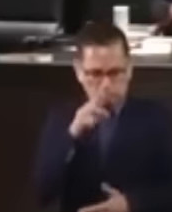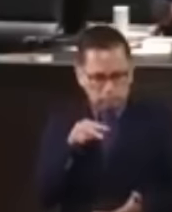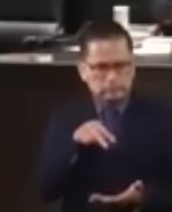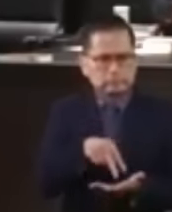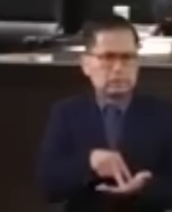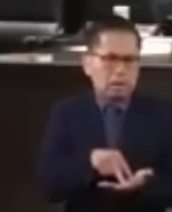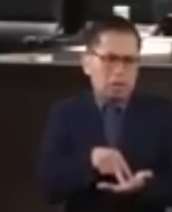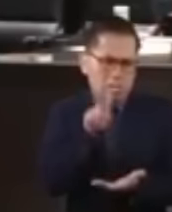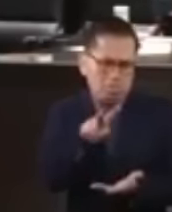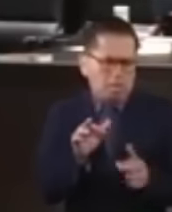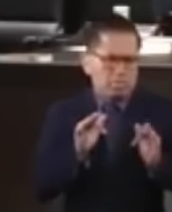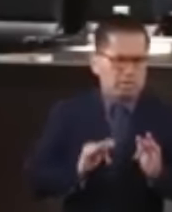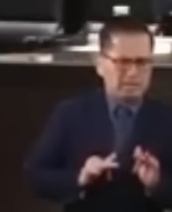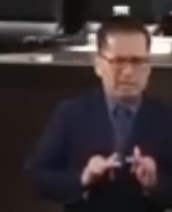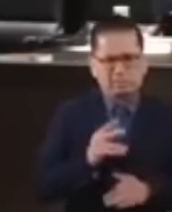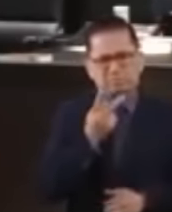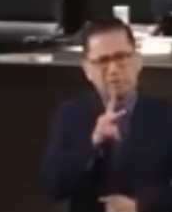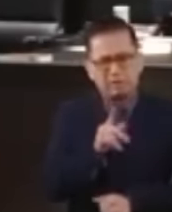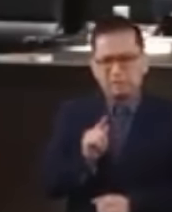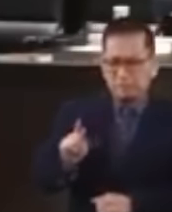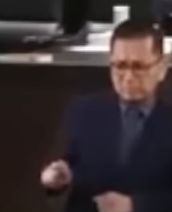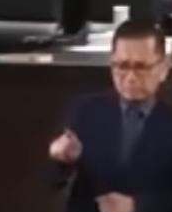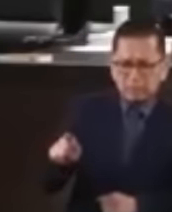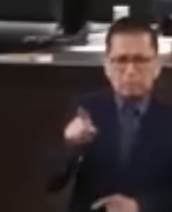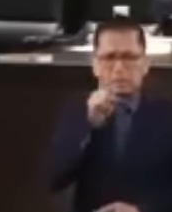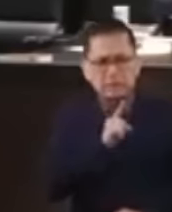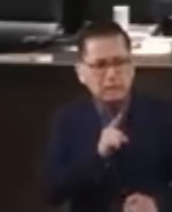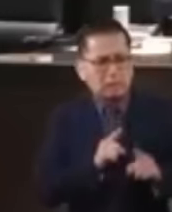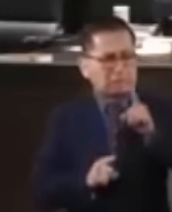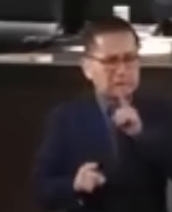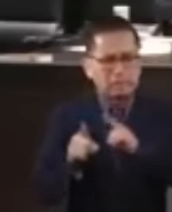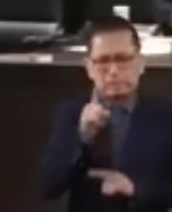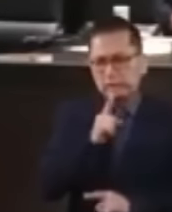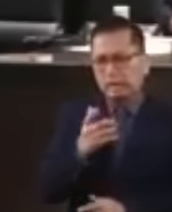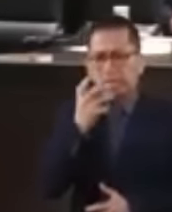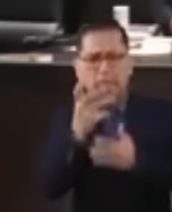volvieron aquí a decir sus mentiras y sus consignas baratas,